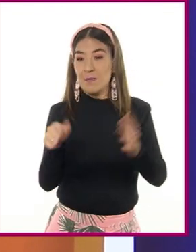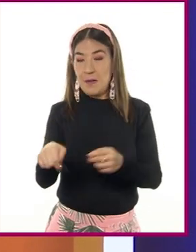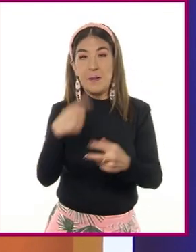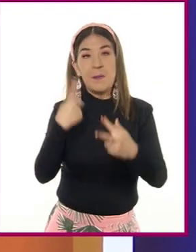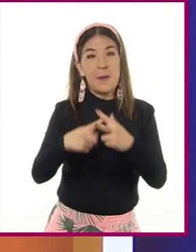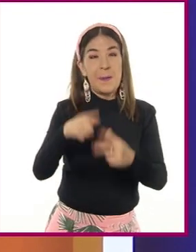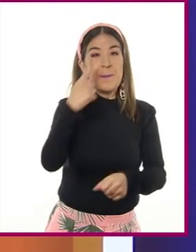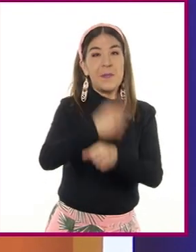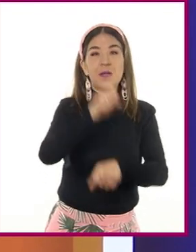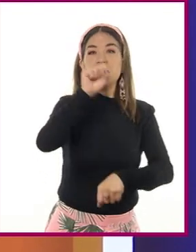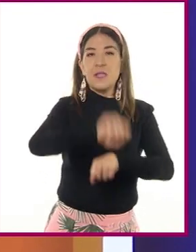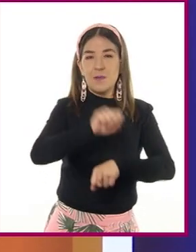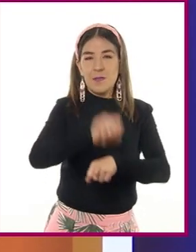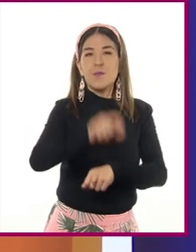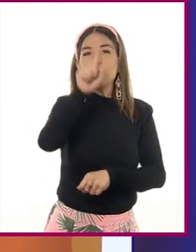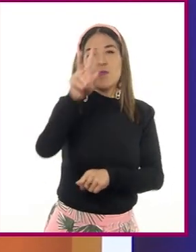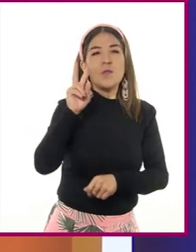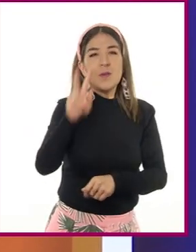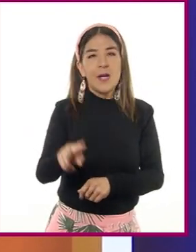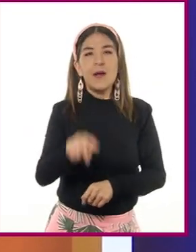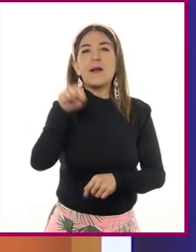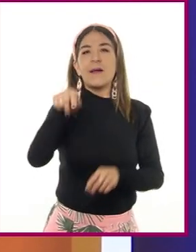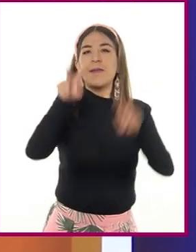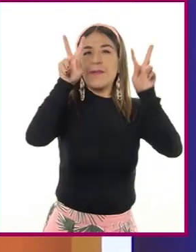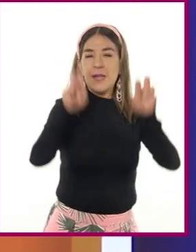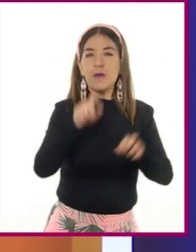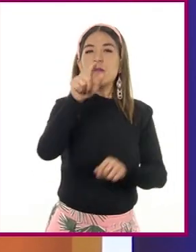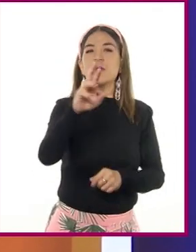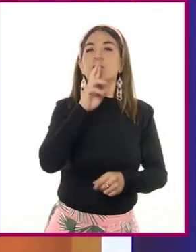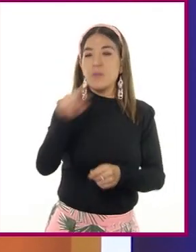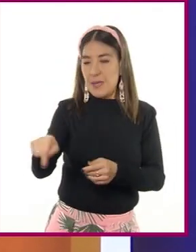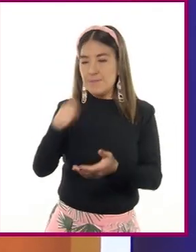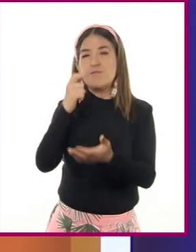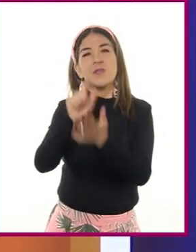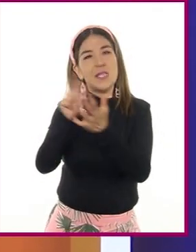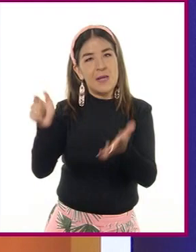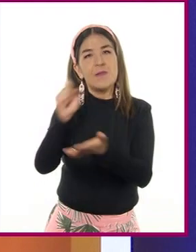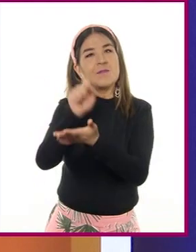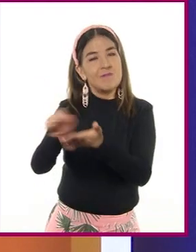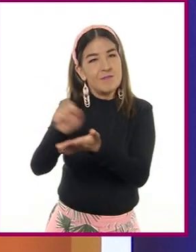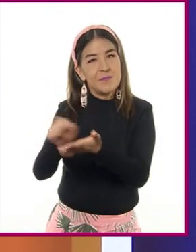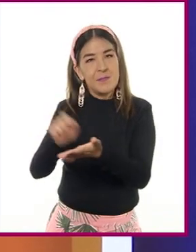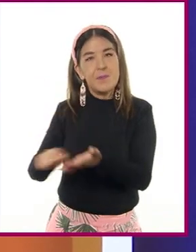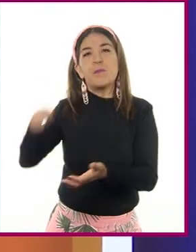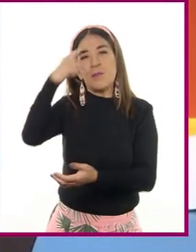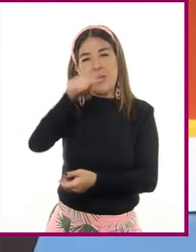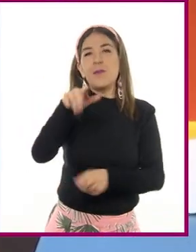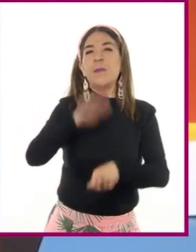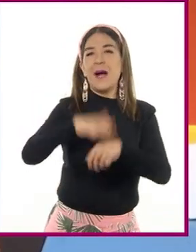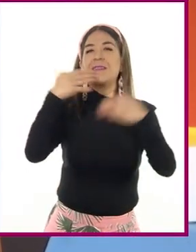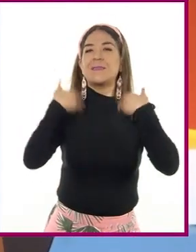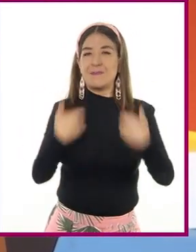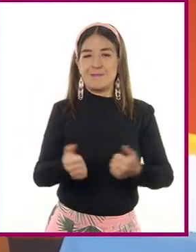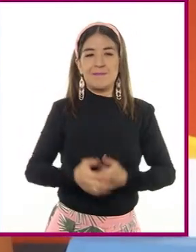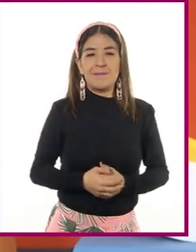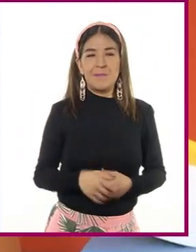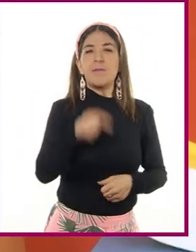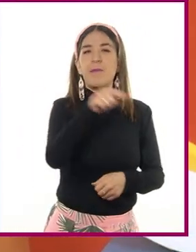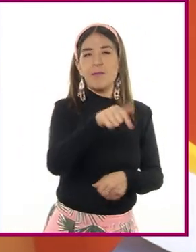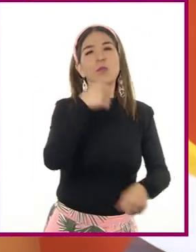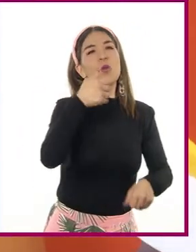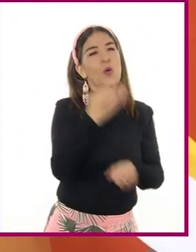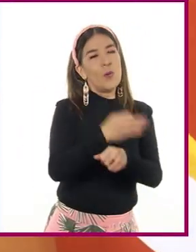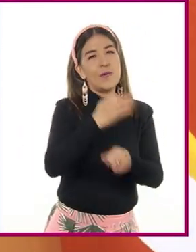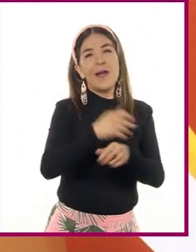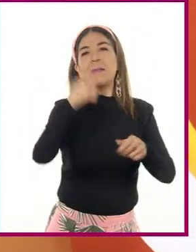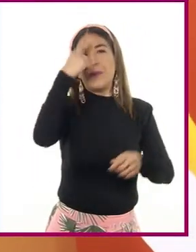matemáticas de primer grado, ubiquen en él este tema. Resuelvan todo lo que puedan para profundizar en él. Sabemos que este es un